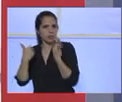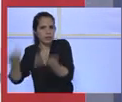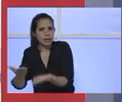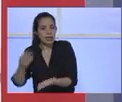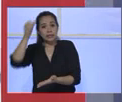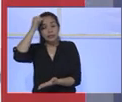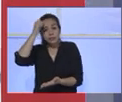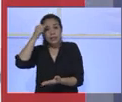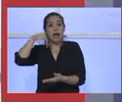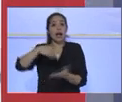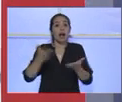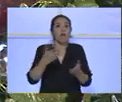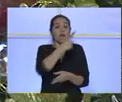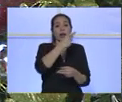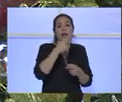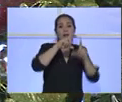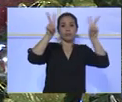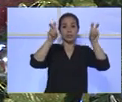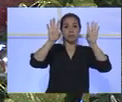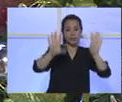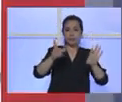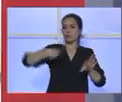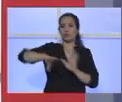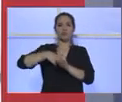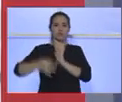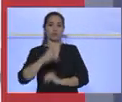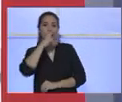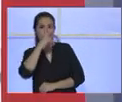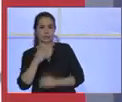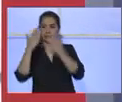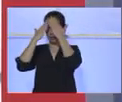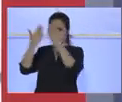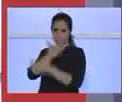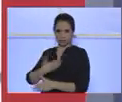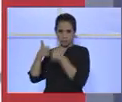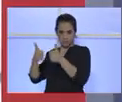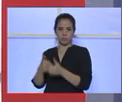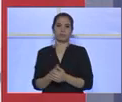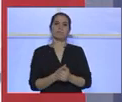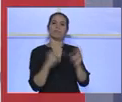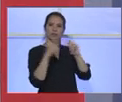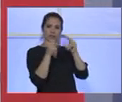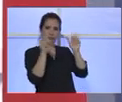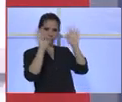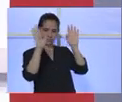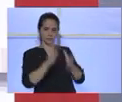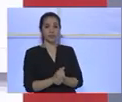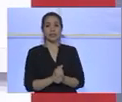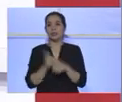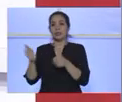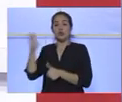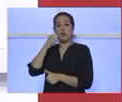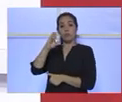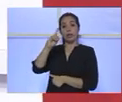gente que implica nuestro nuevo gobierno. Esta casa es de ustedes. Gracias, presidente. Hasta luego. Con nosotros, el presidente de la DINAC, Edgar Alberto